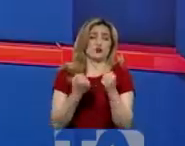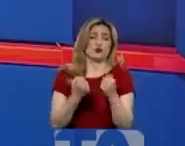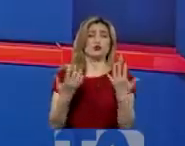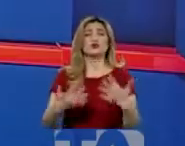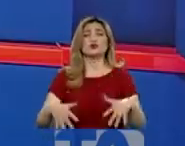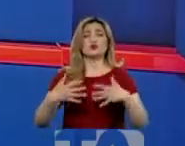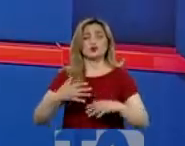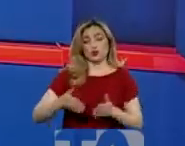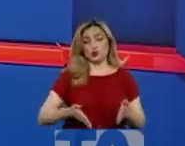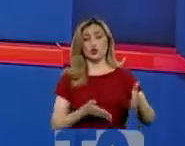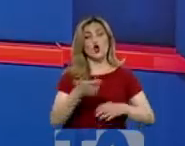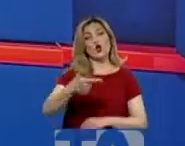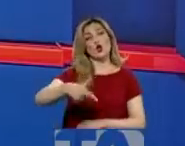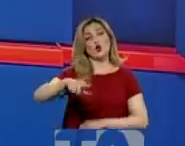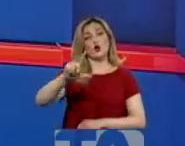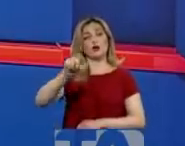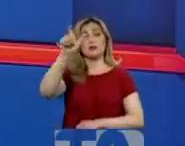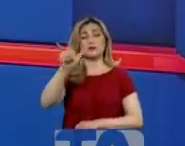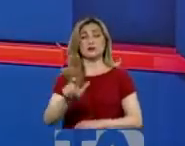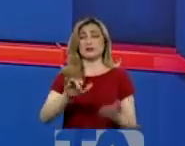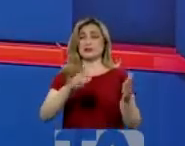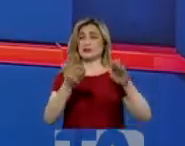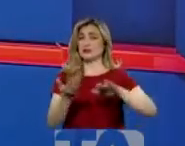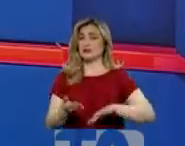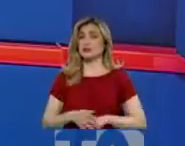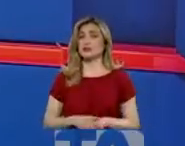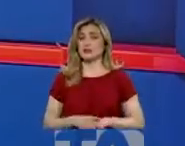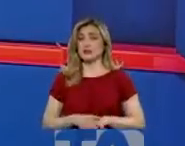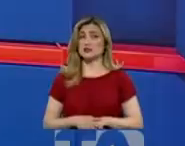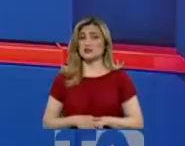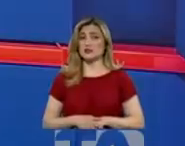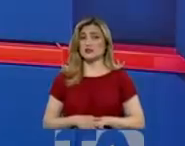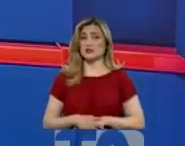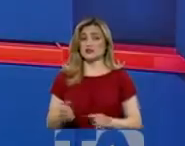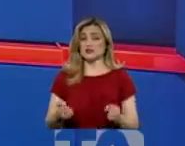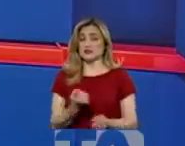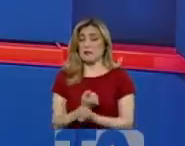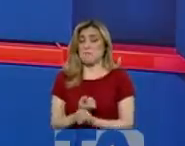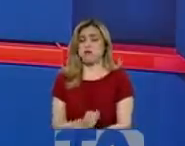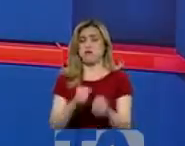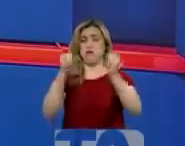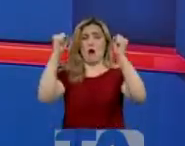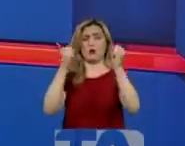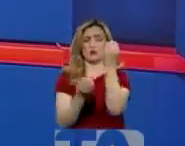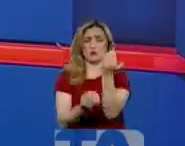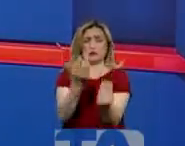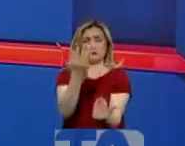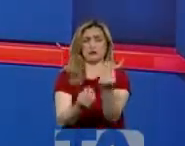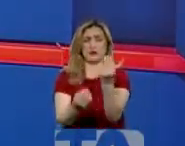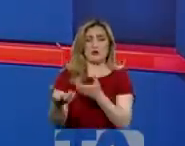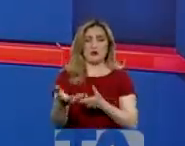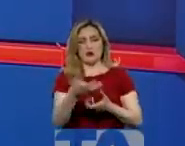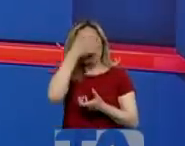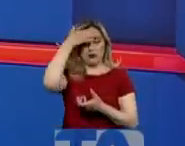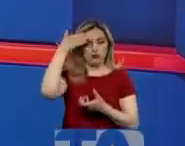en la vía loja catamayo y dejó a una persona fallecida la explosión del vehículo ocasionó un incendio que necesitó de la intervención de bomberos